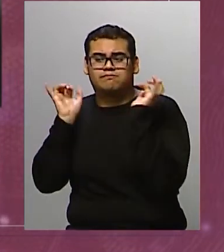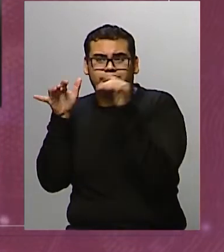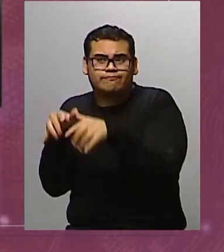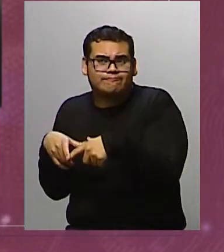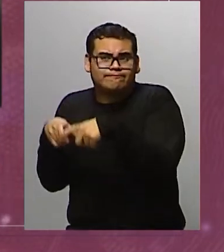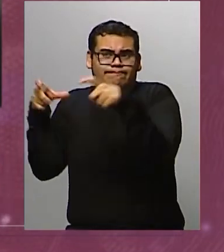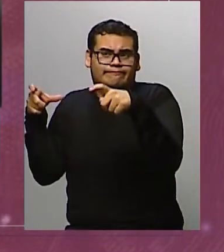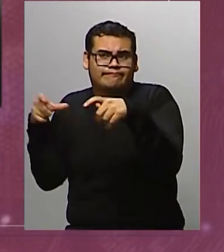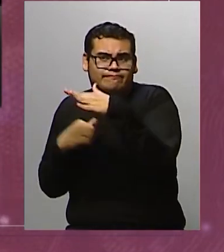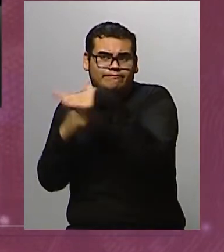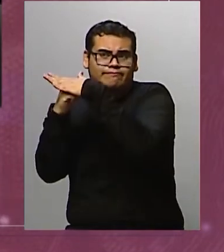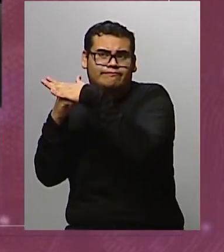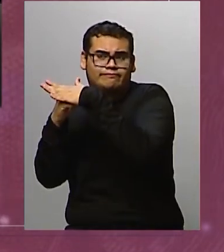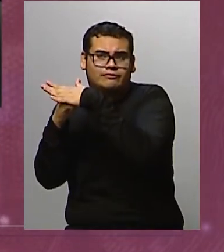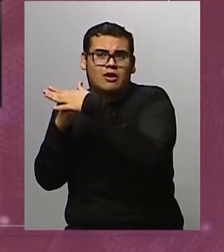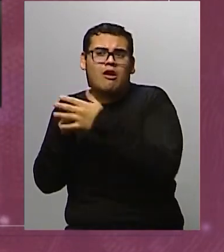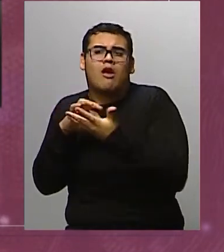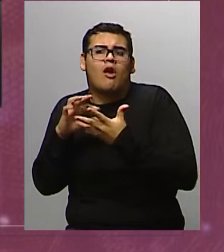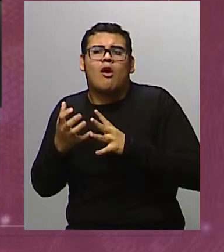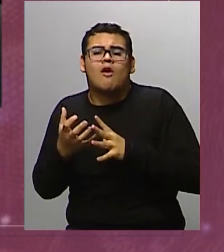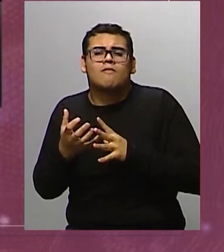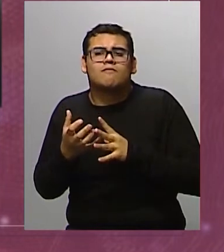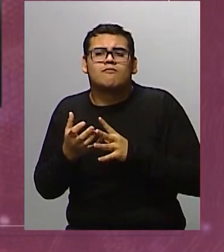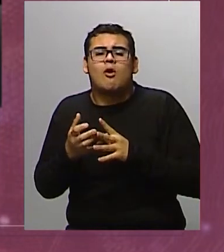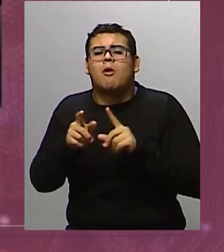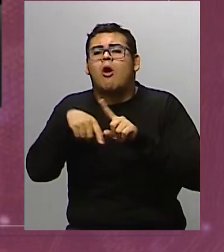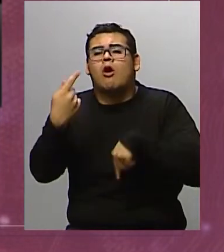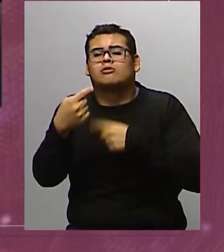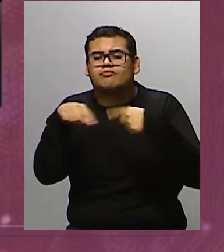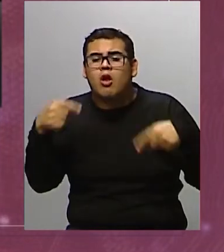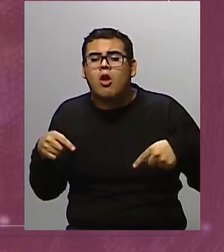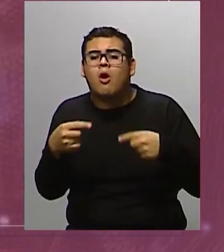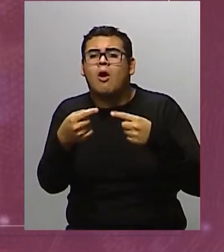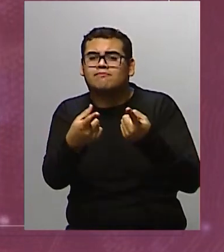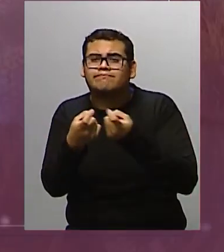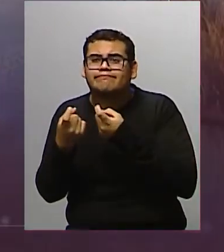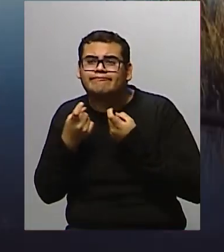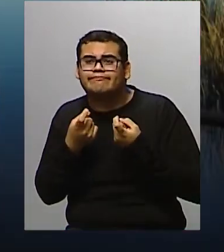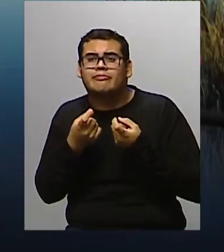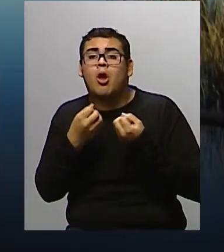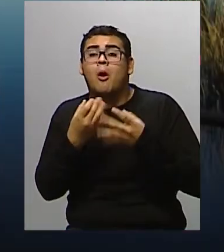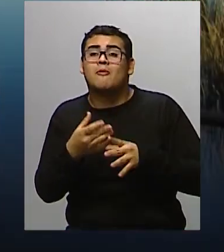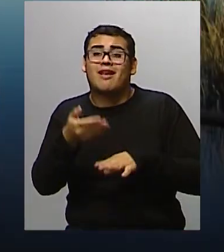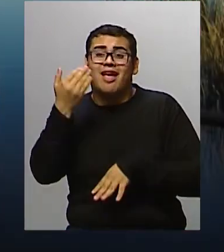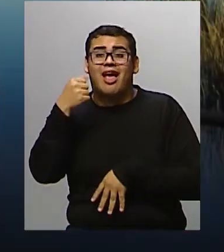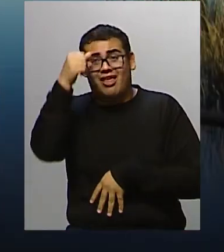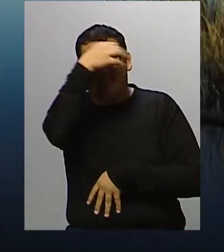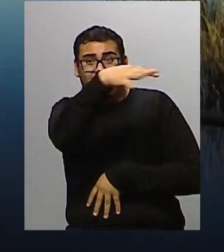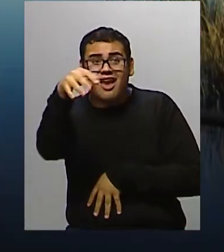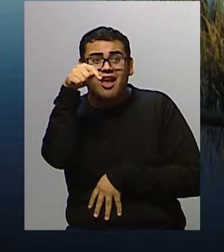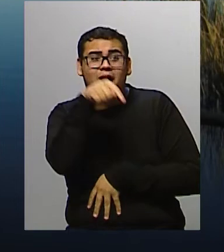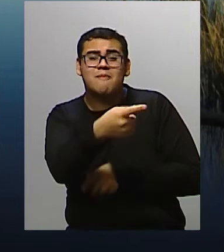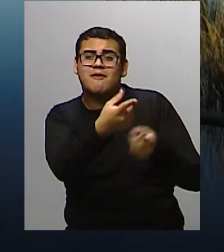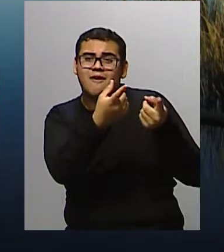lugares céntricos, buscando tratar de salir con otros recursos, porque el recurso genuino que nos daba el campo, que nos daba la